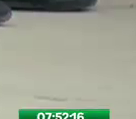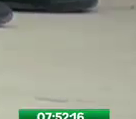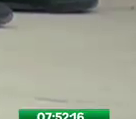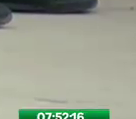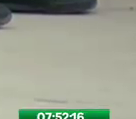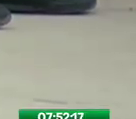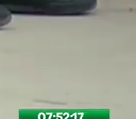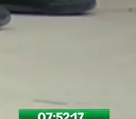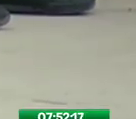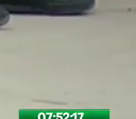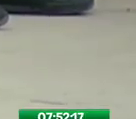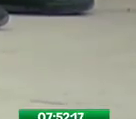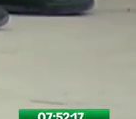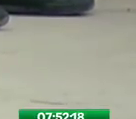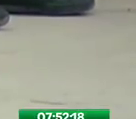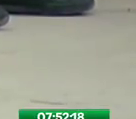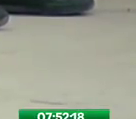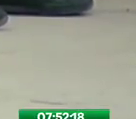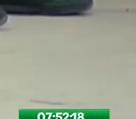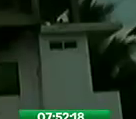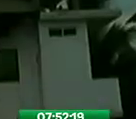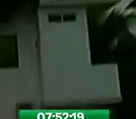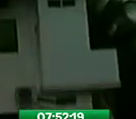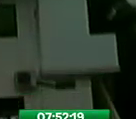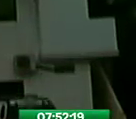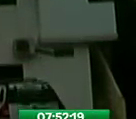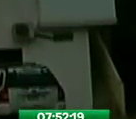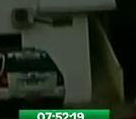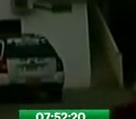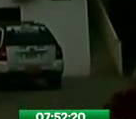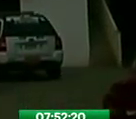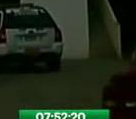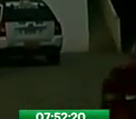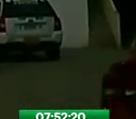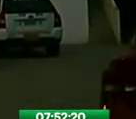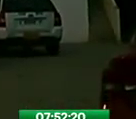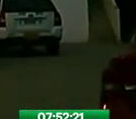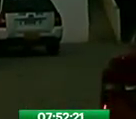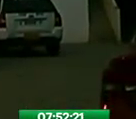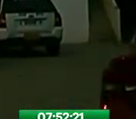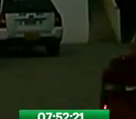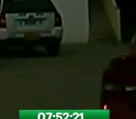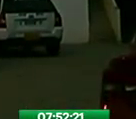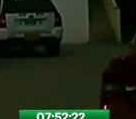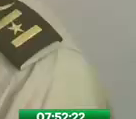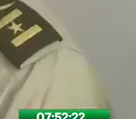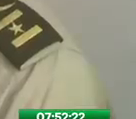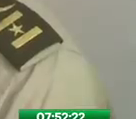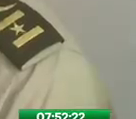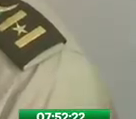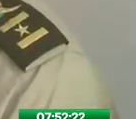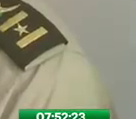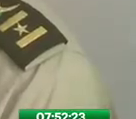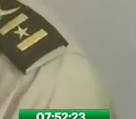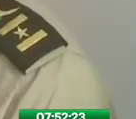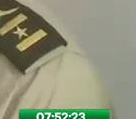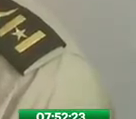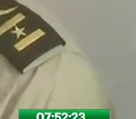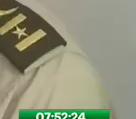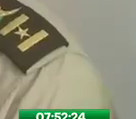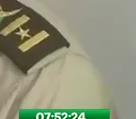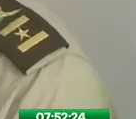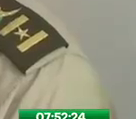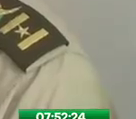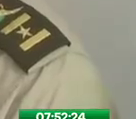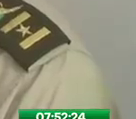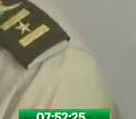a 4 personas que se encuentran detenidas para ahondar en los nexos de la red delictiva. 3 de nacionalidad ecuatoriana,